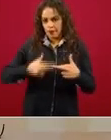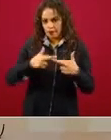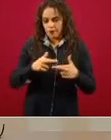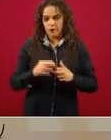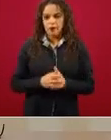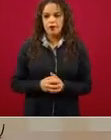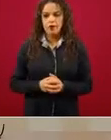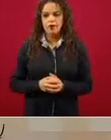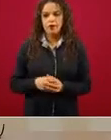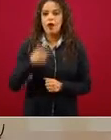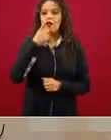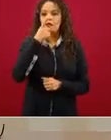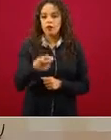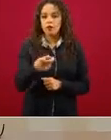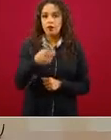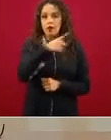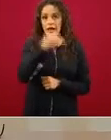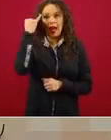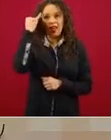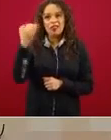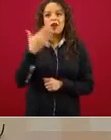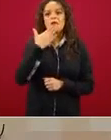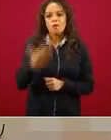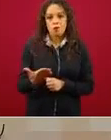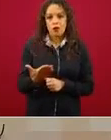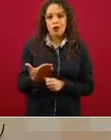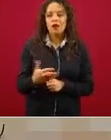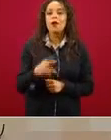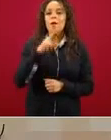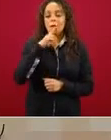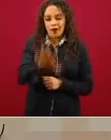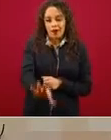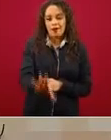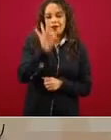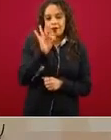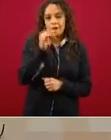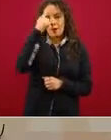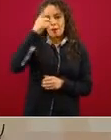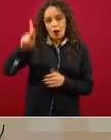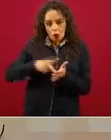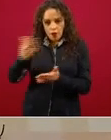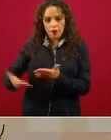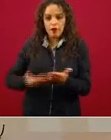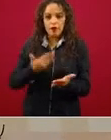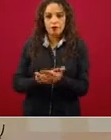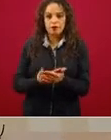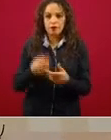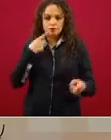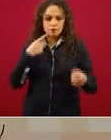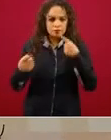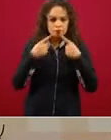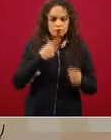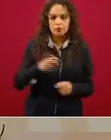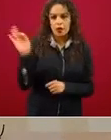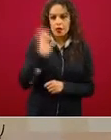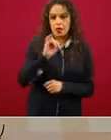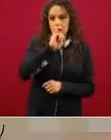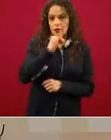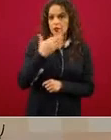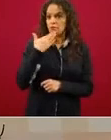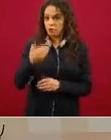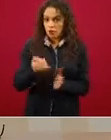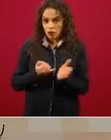que valía la pena recuperar esa idea. Entonces se quedaron, ellos estarán trabajando al respecto, si así lo definen, nos parece una excelente